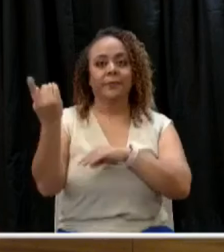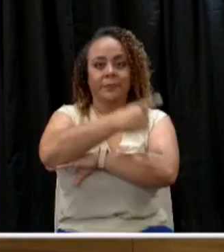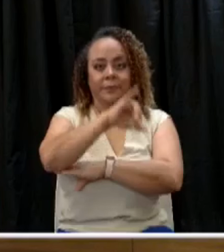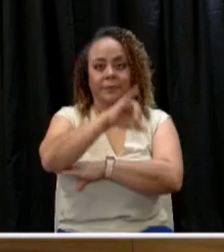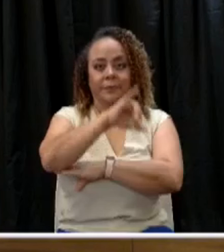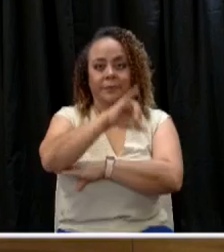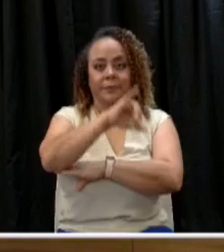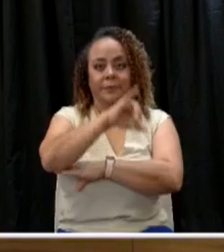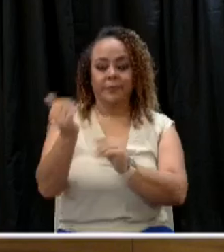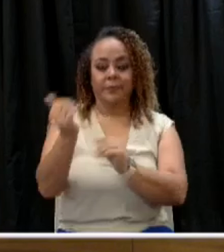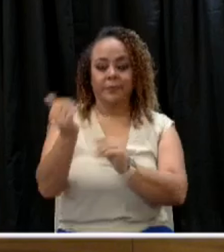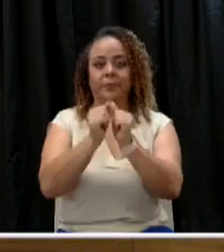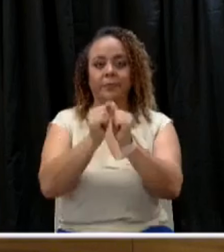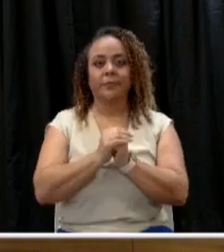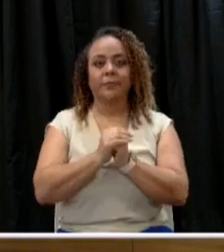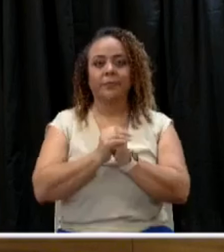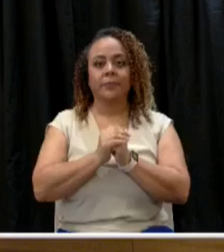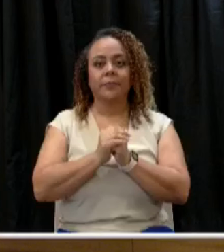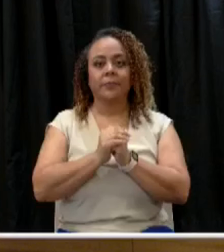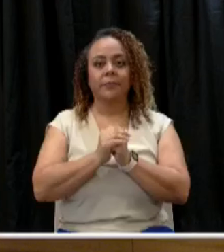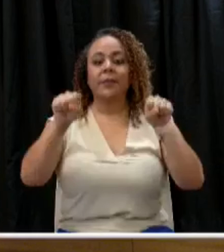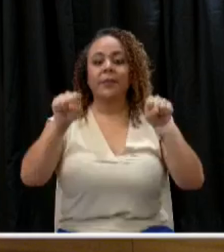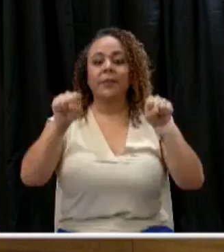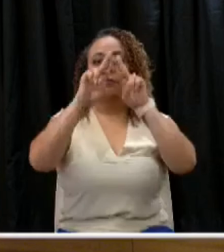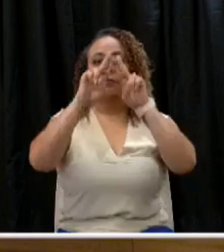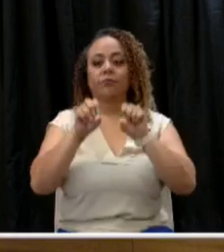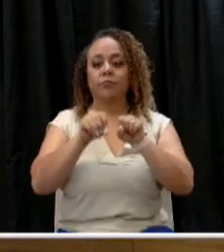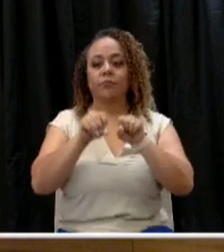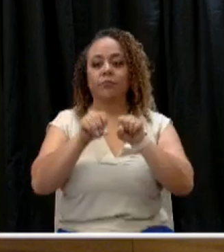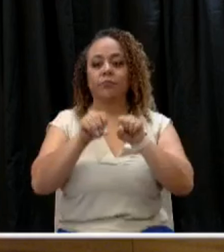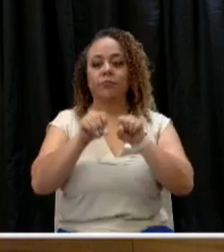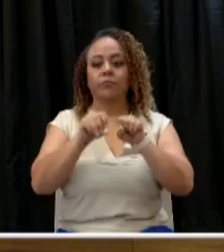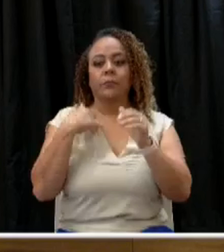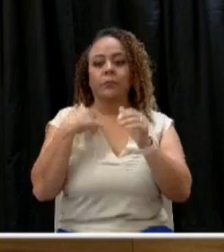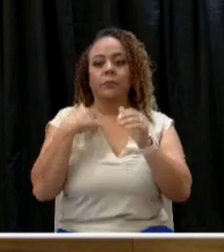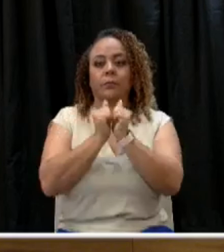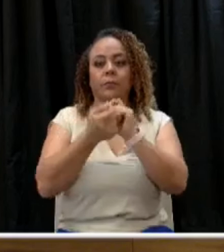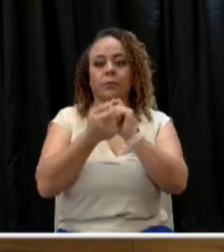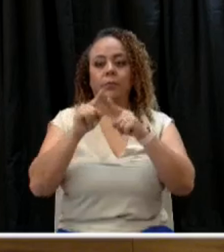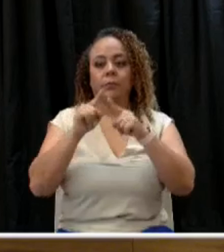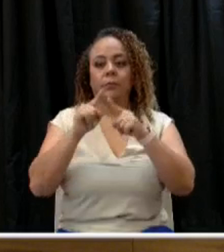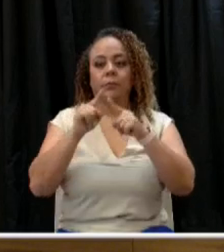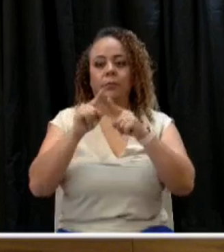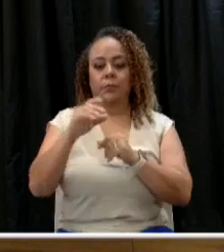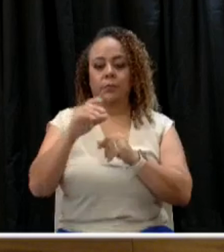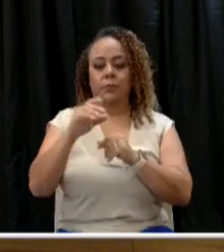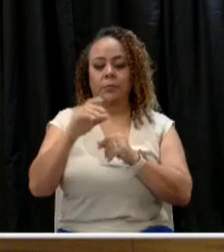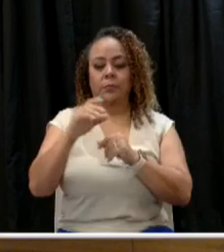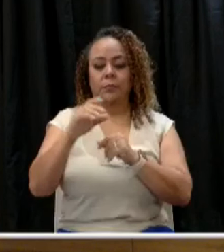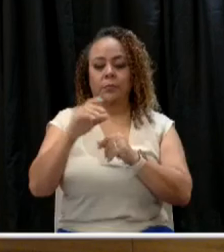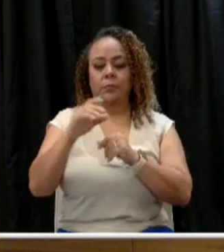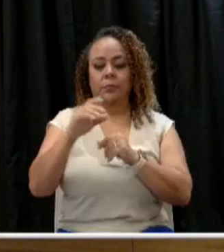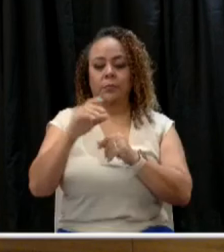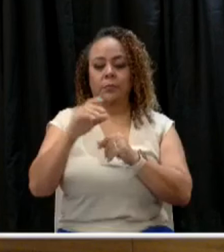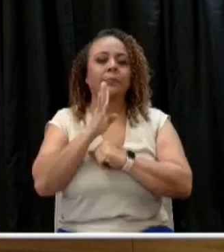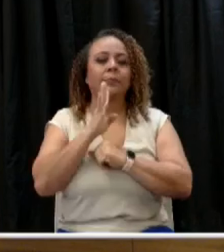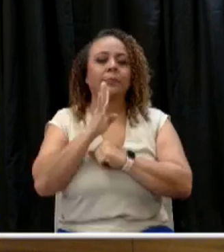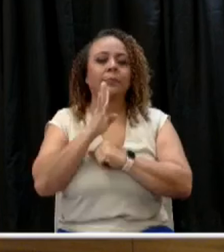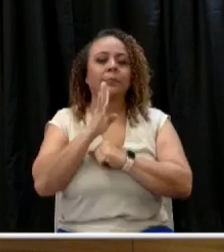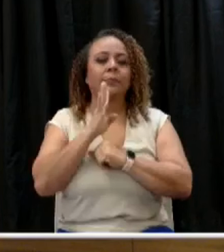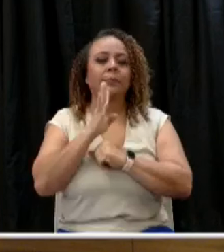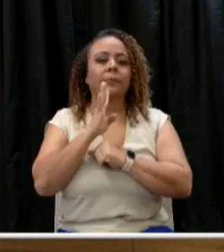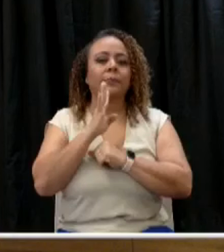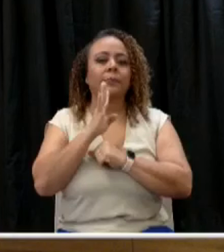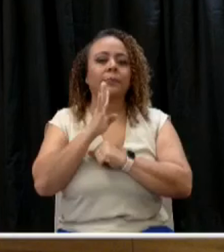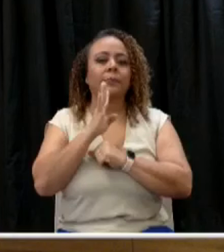jueves para que nos acompañe en el webinar que vamos a tener con los amigos del Tecnológico y nos van a hablar sobre